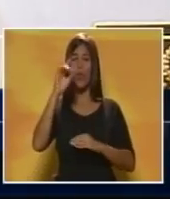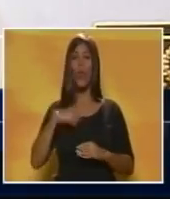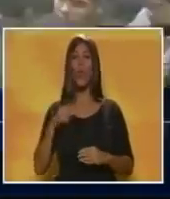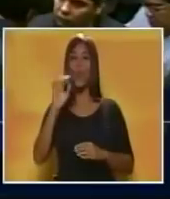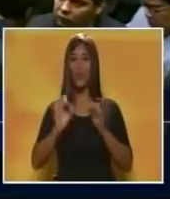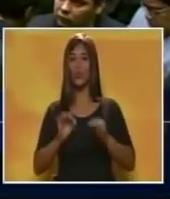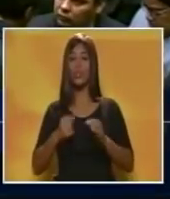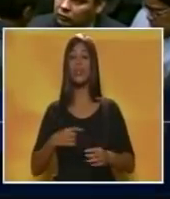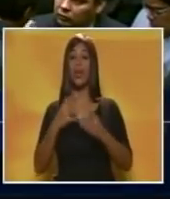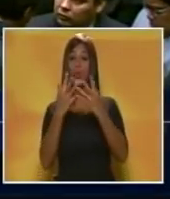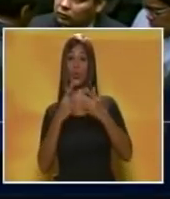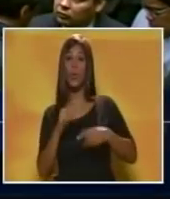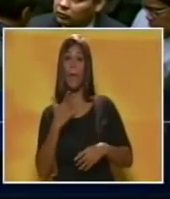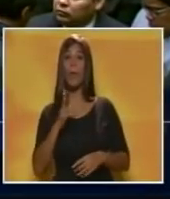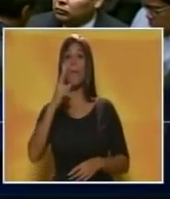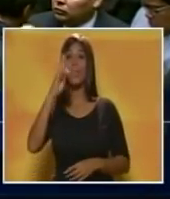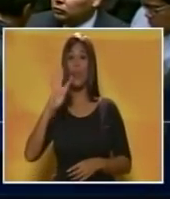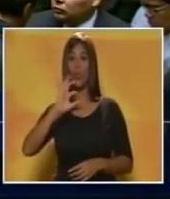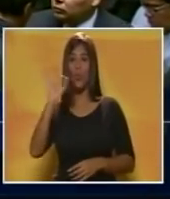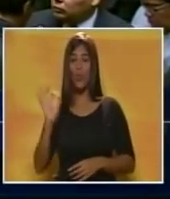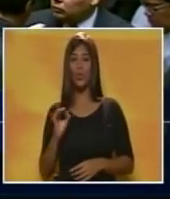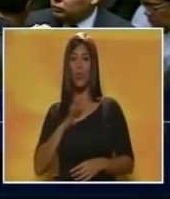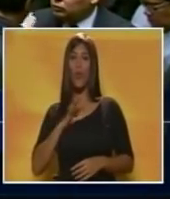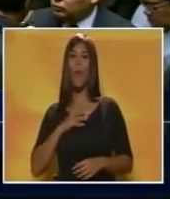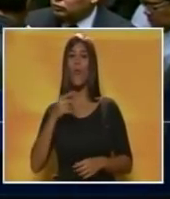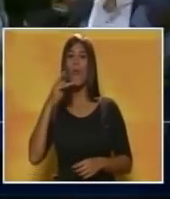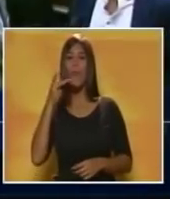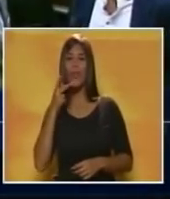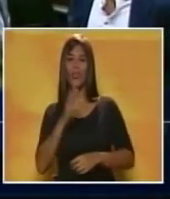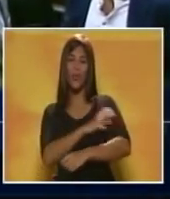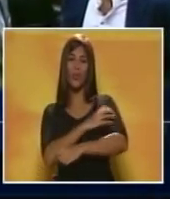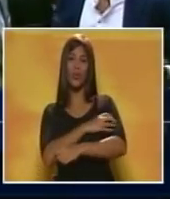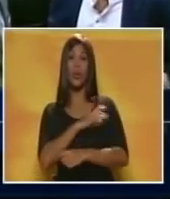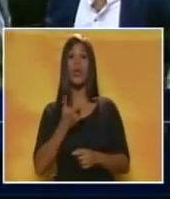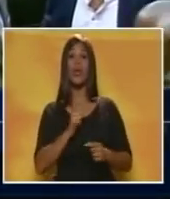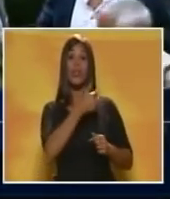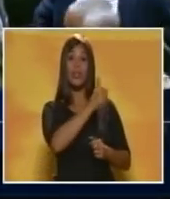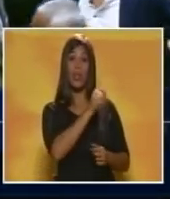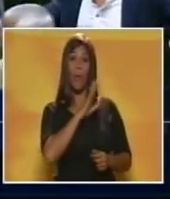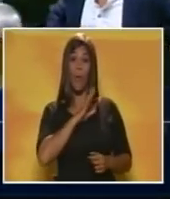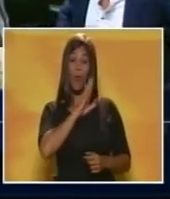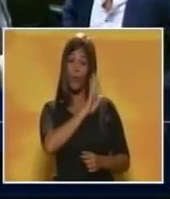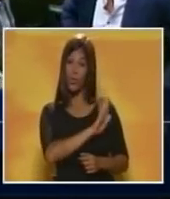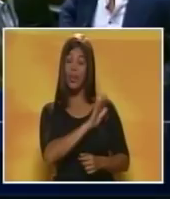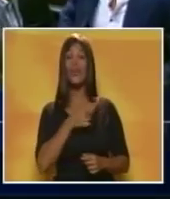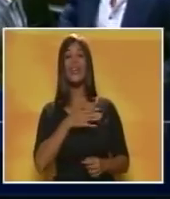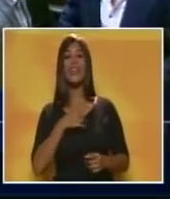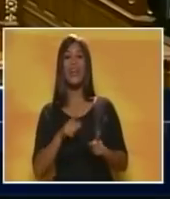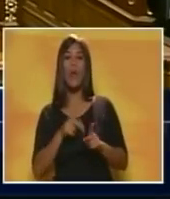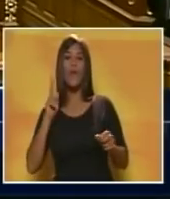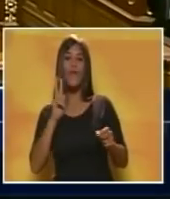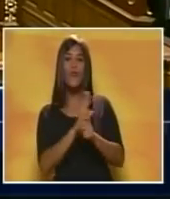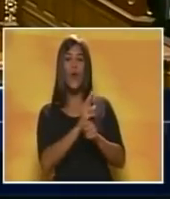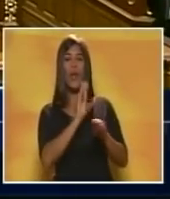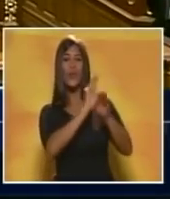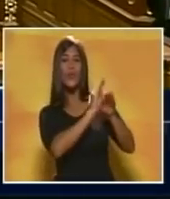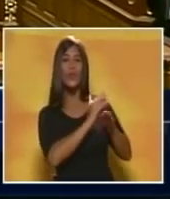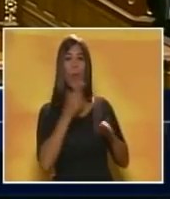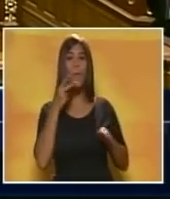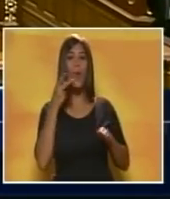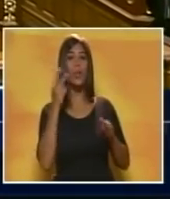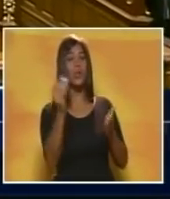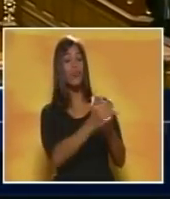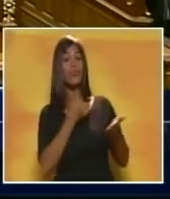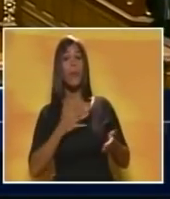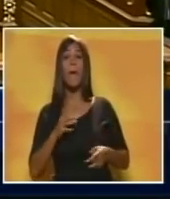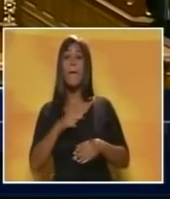el 24% de los parlamentarios opositores. Precisó que 10 de ellos han sido objeto de intento de violación de inmunidad parlamentaria